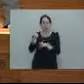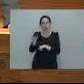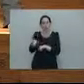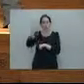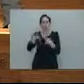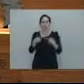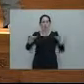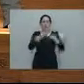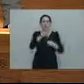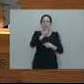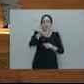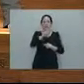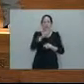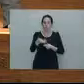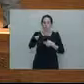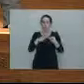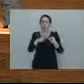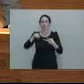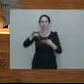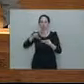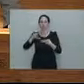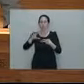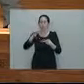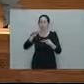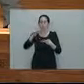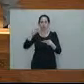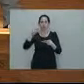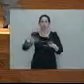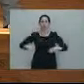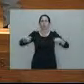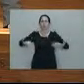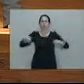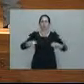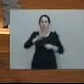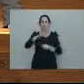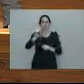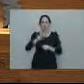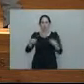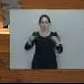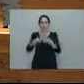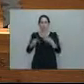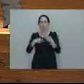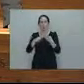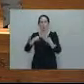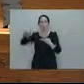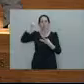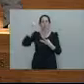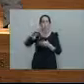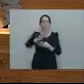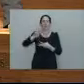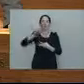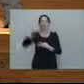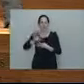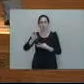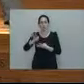un 22%, el precio del butano en un 23%, o del precio de la luz en un 34% durante los